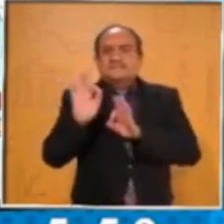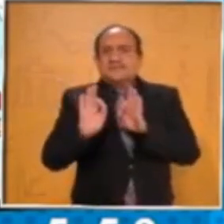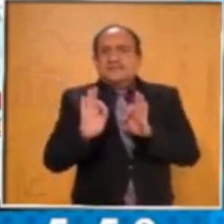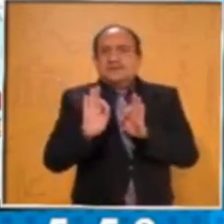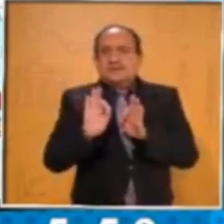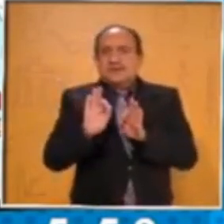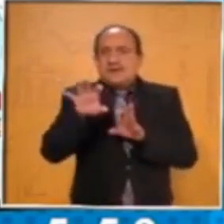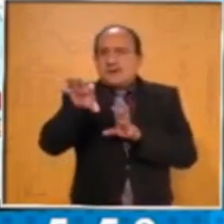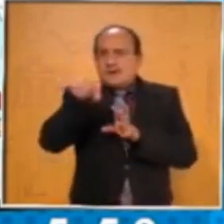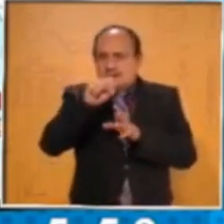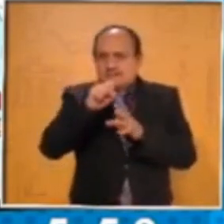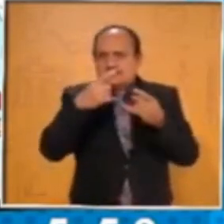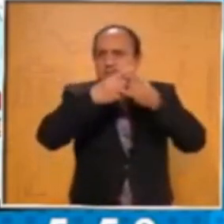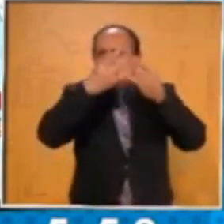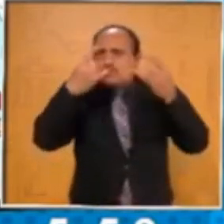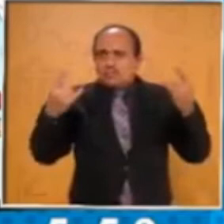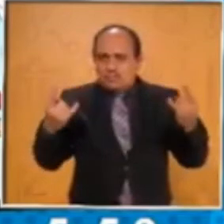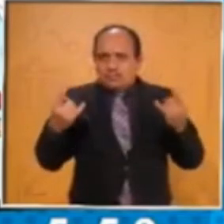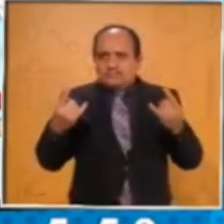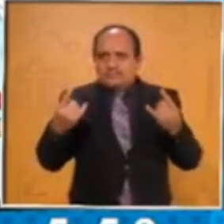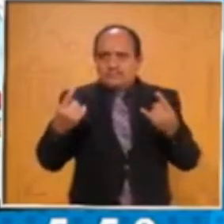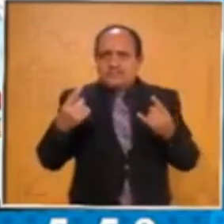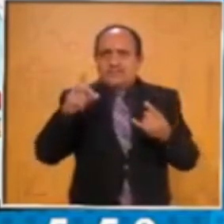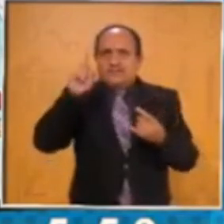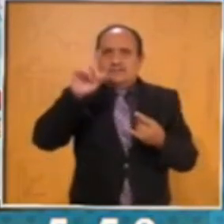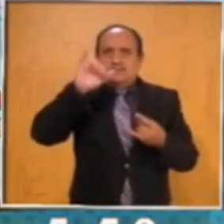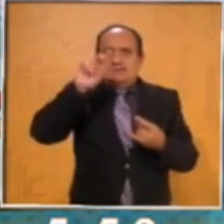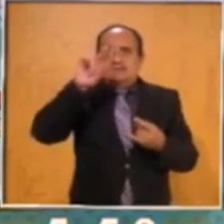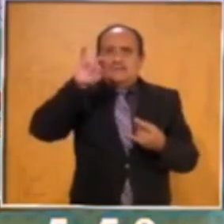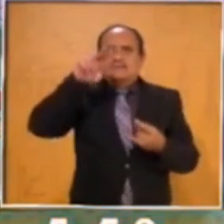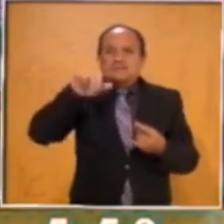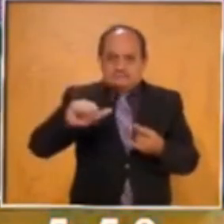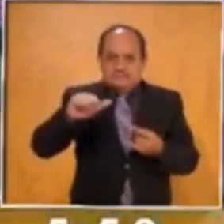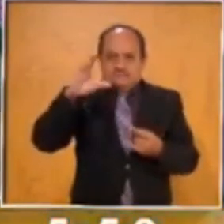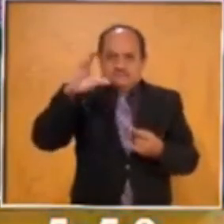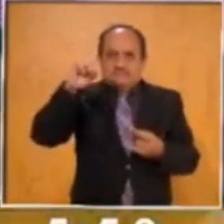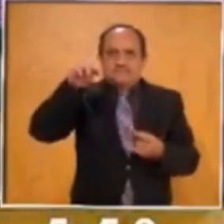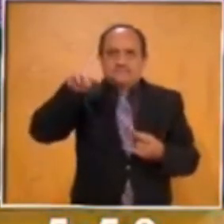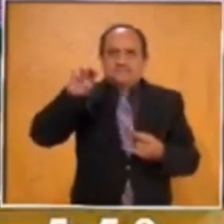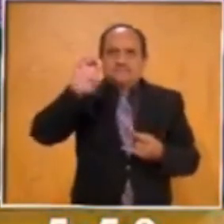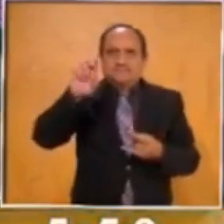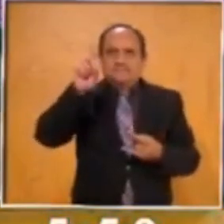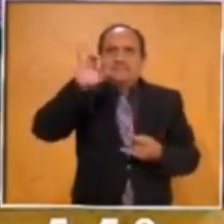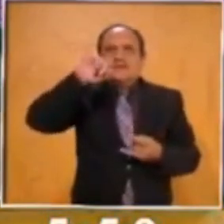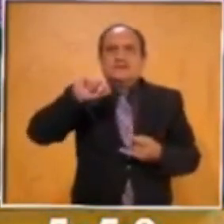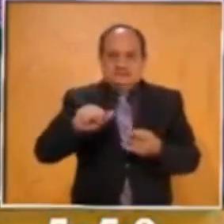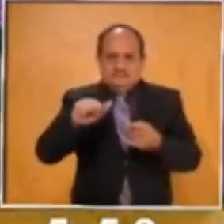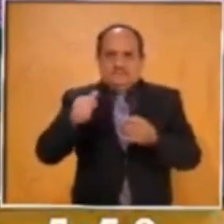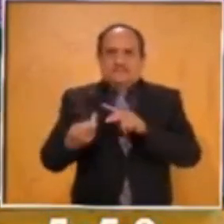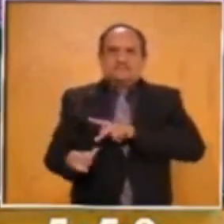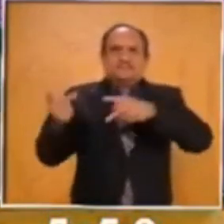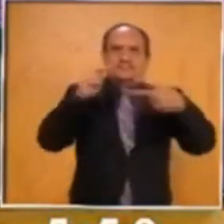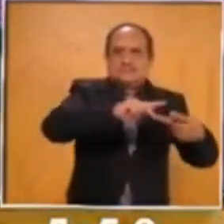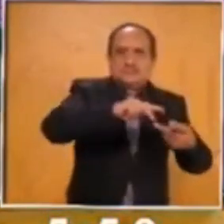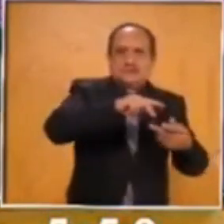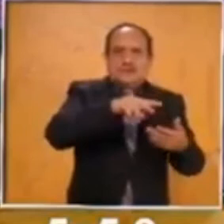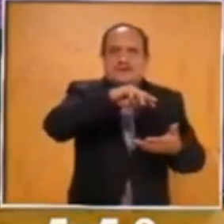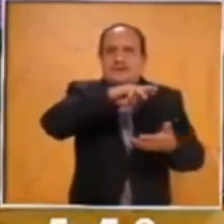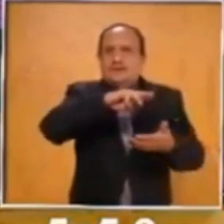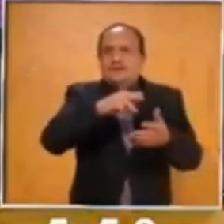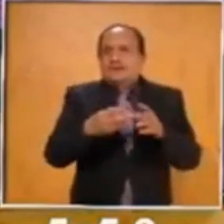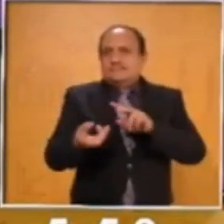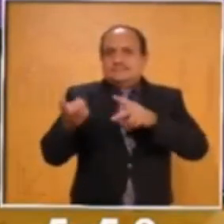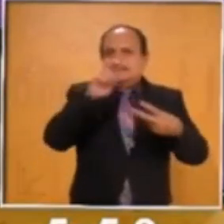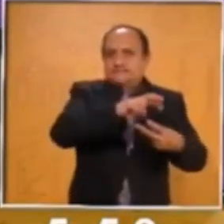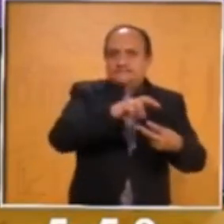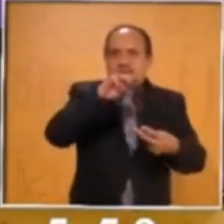un cuento ultraclásico como fue la Divina Comedia de Dante Alighieri y la trasladó al manga, no fue al cómic, la